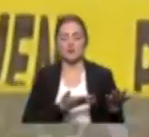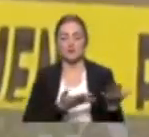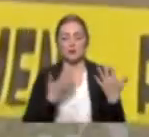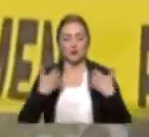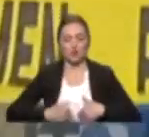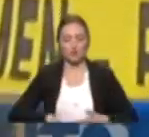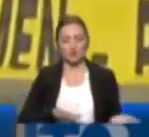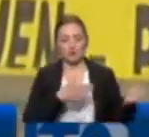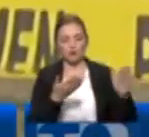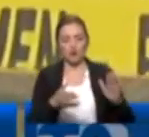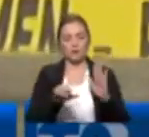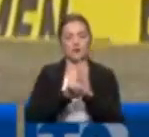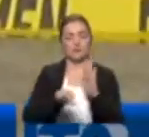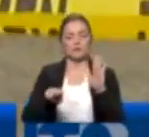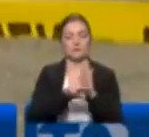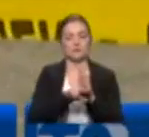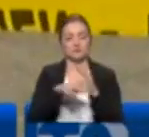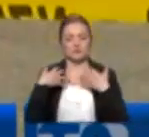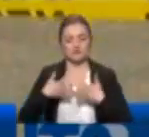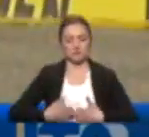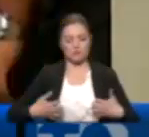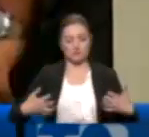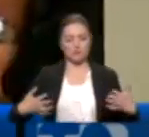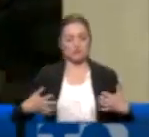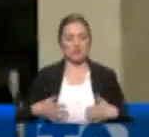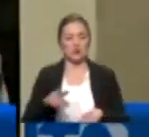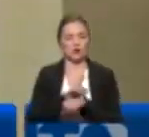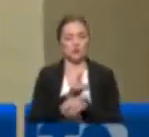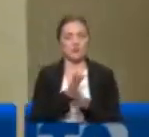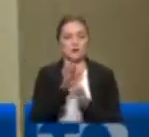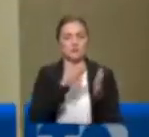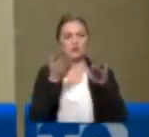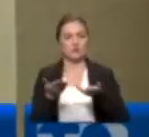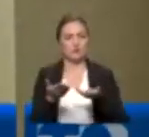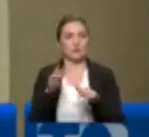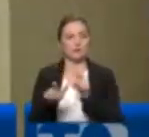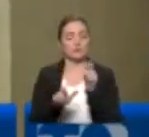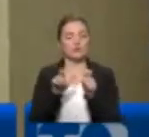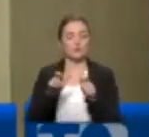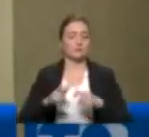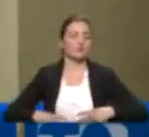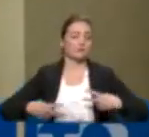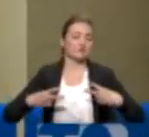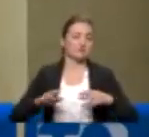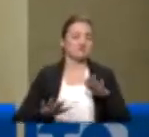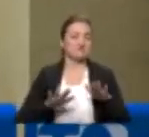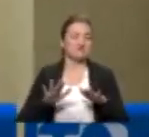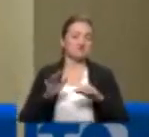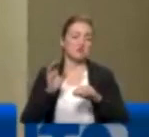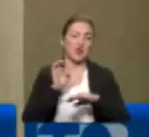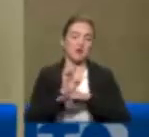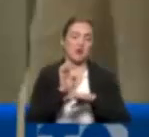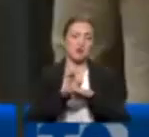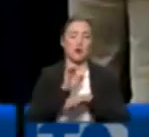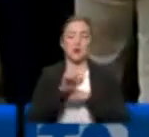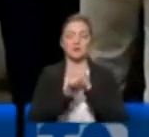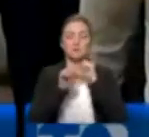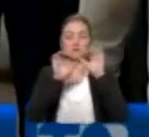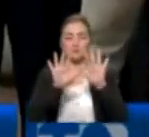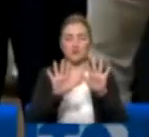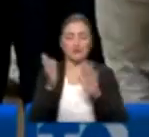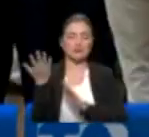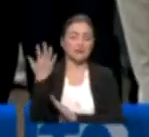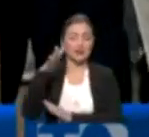cadáveres fueron llevados a la morgue para que les realicen la autopsia. Los ciudadanos de Jordania llevaban en el país aproximadamente 10 años. Hace